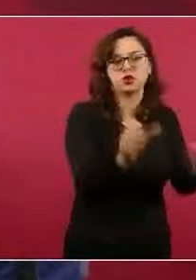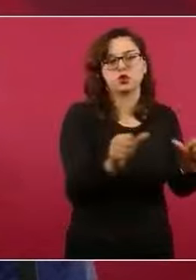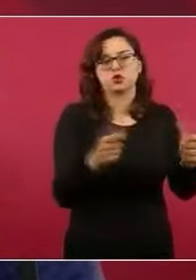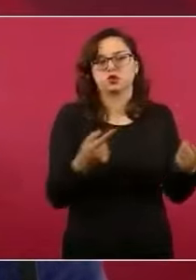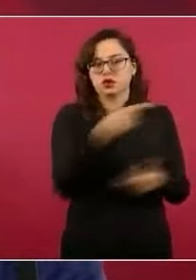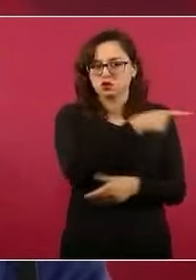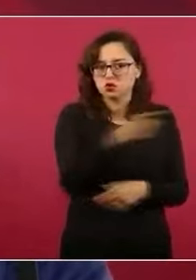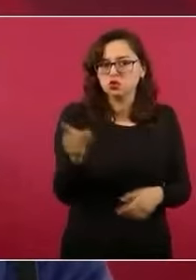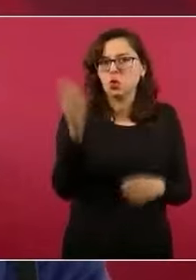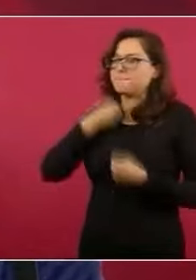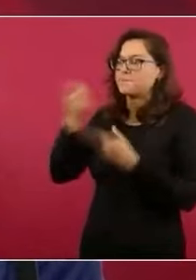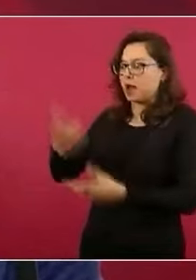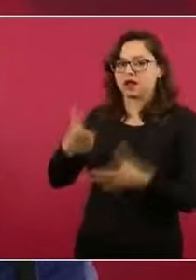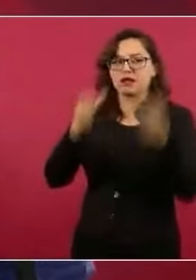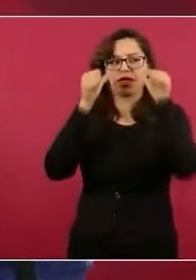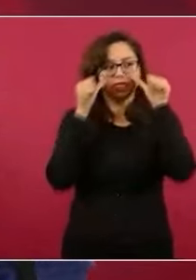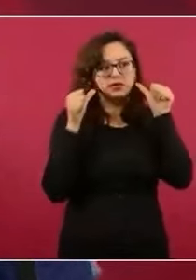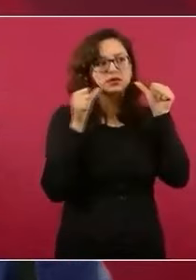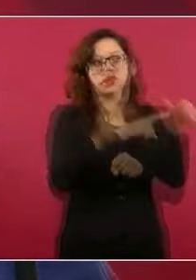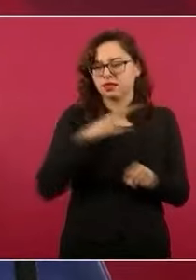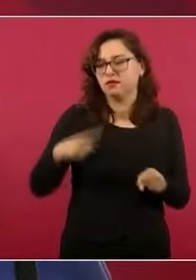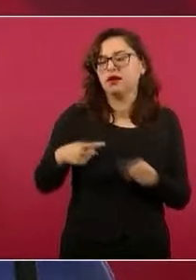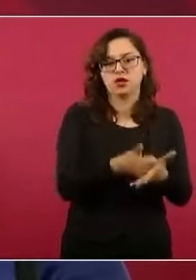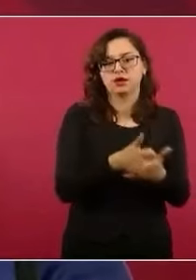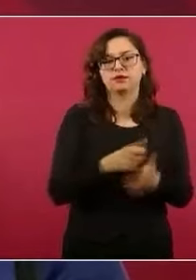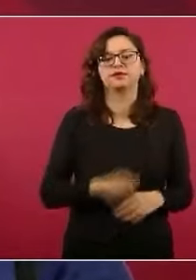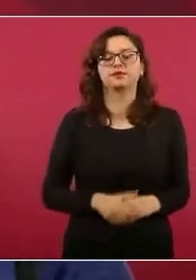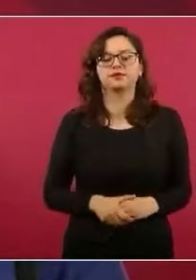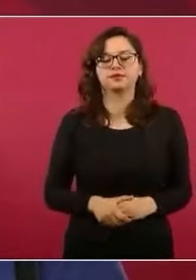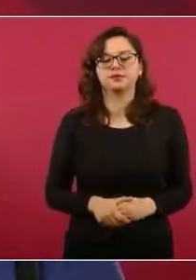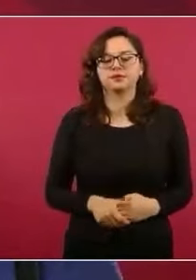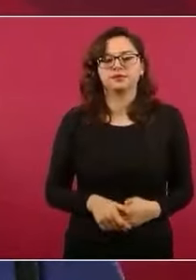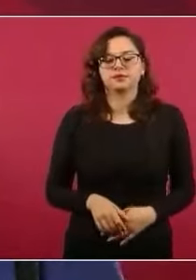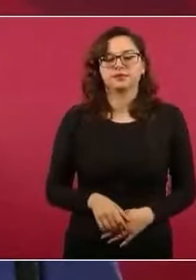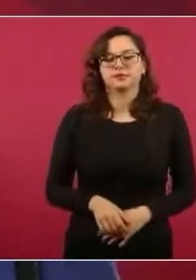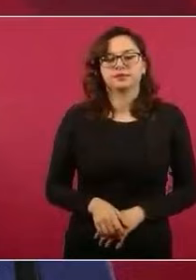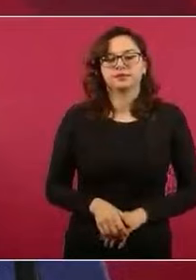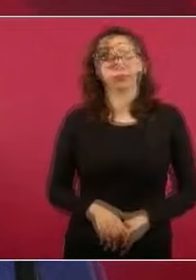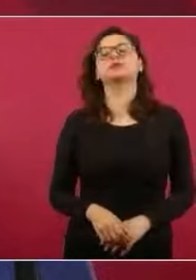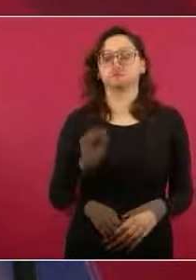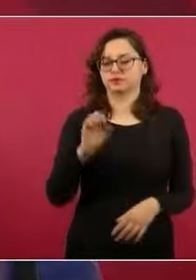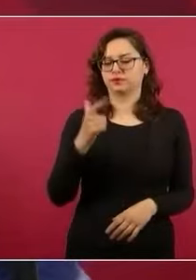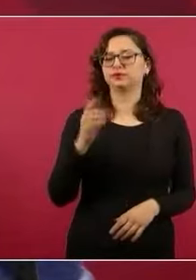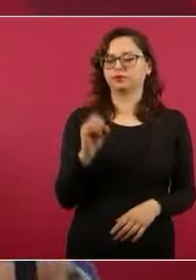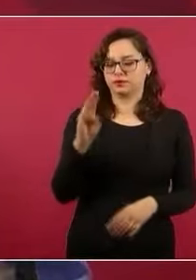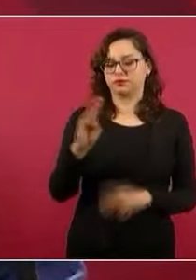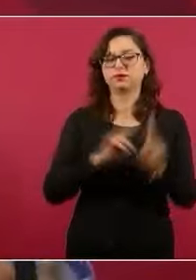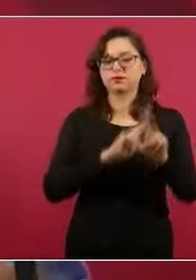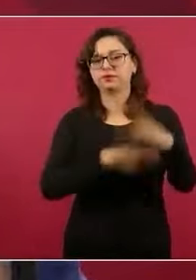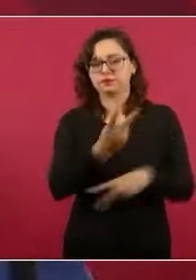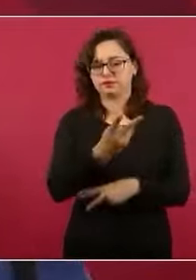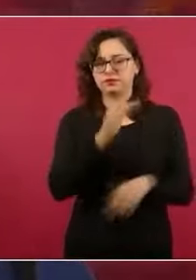dejemos ese pendiente, que se ayude. Pero en fin, sí, el secretario de Gobernación va a seguir buscando la conciliación.